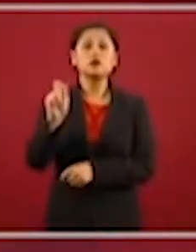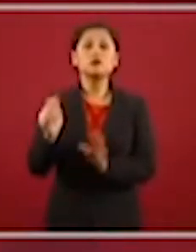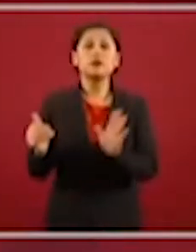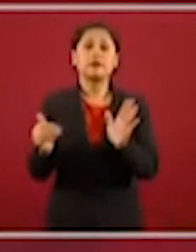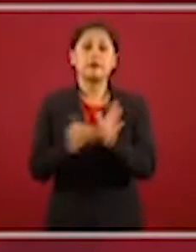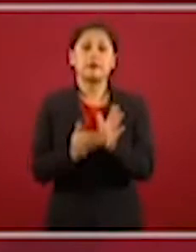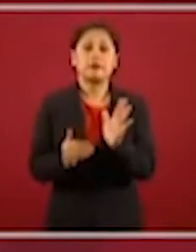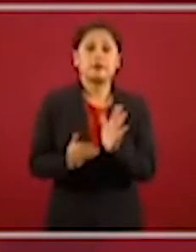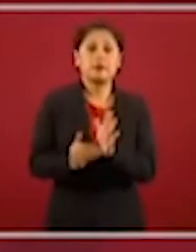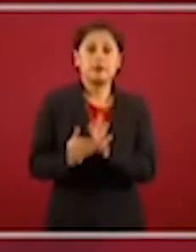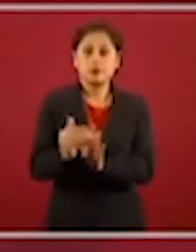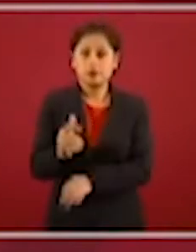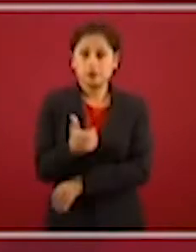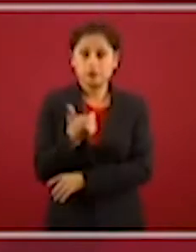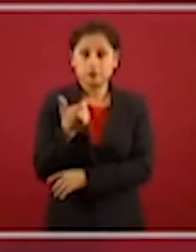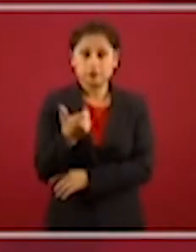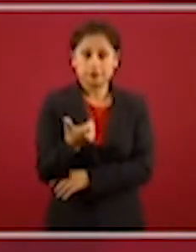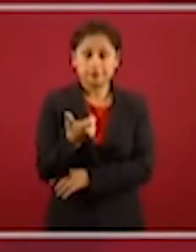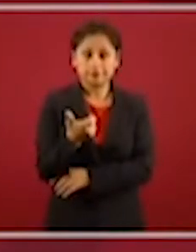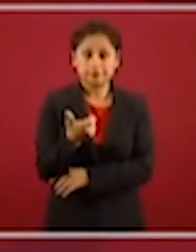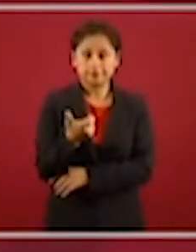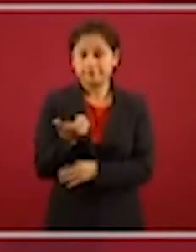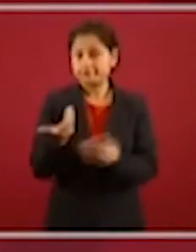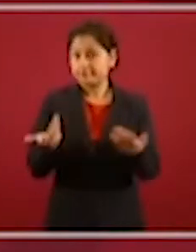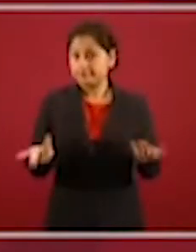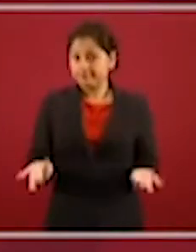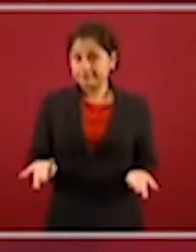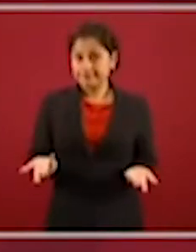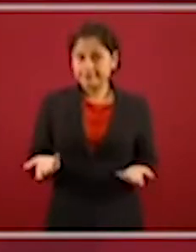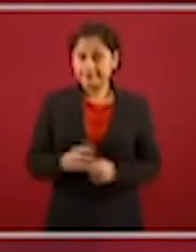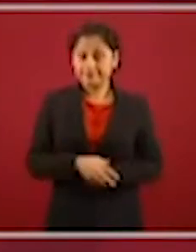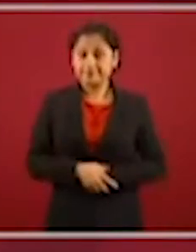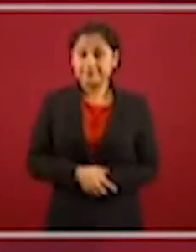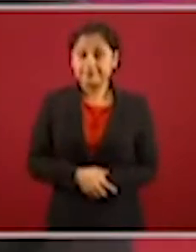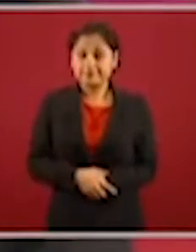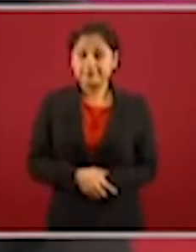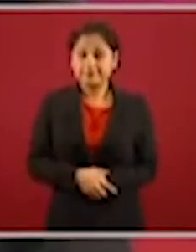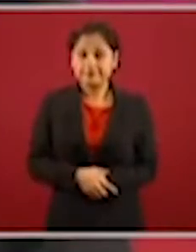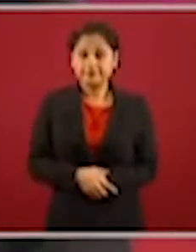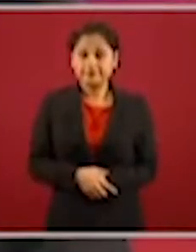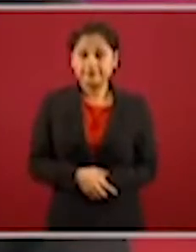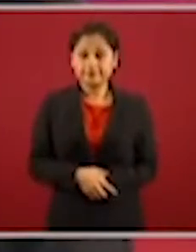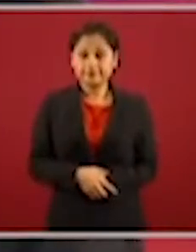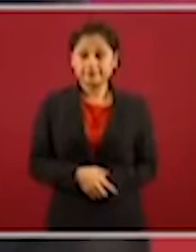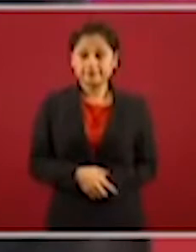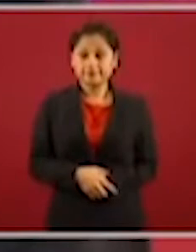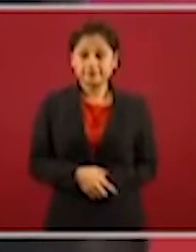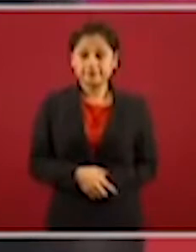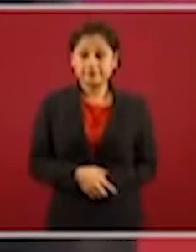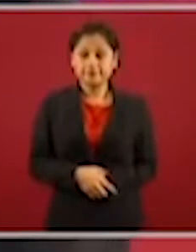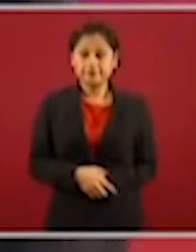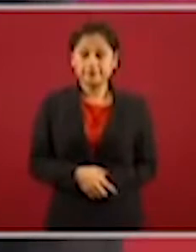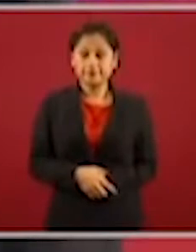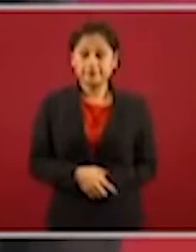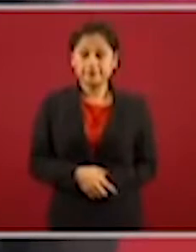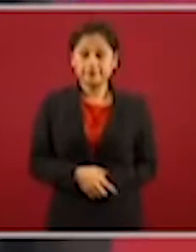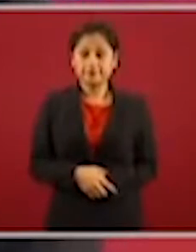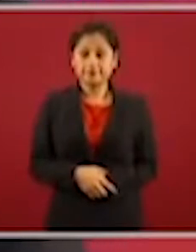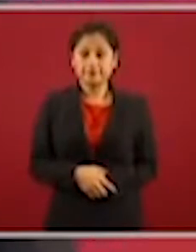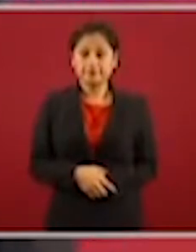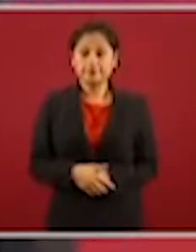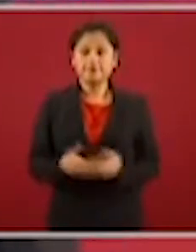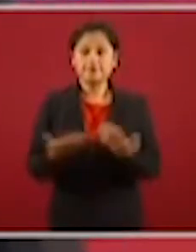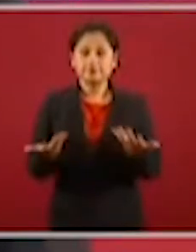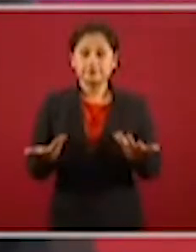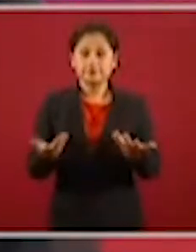coronavirus vamos a reiniciar las clases así en la definitiva no hay nada que lo impida hay un pequeño rebrote de contagios